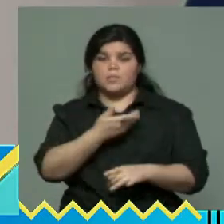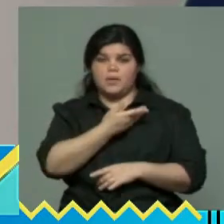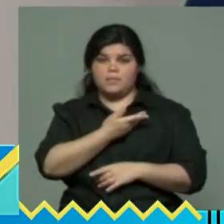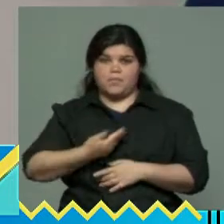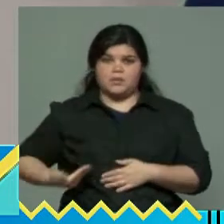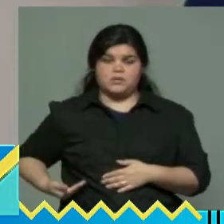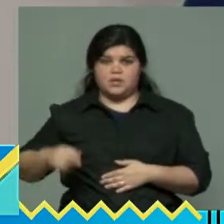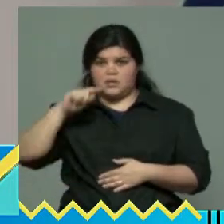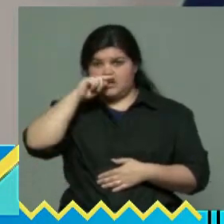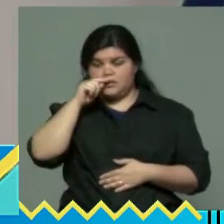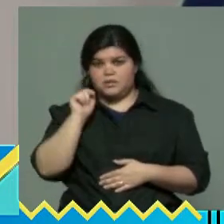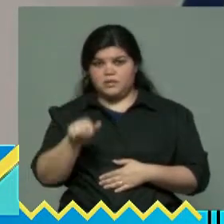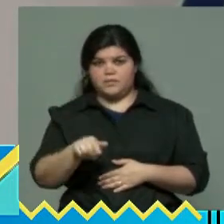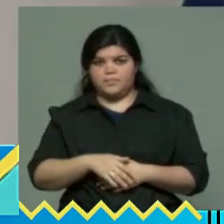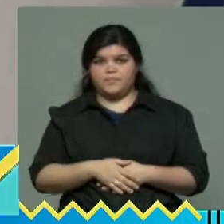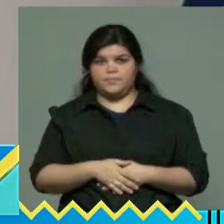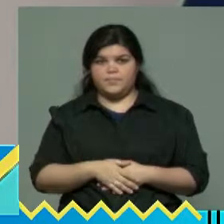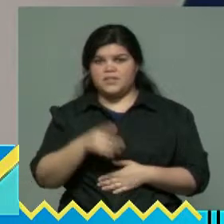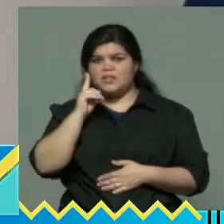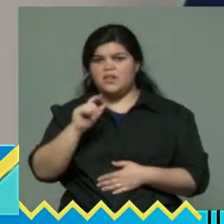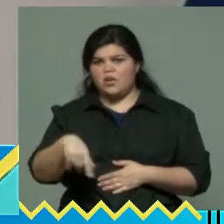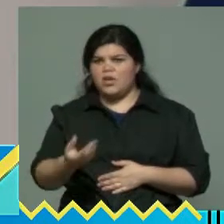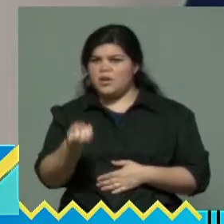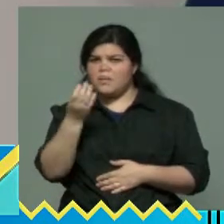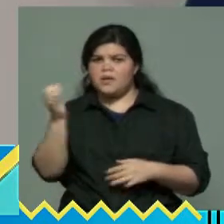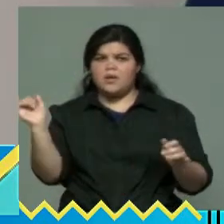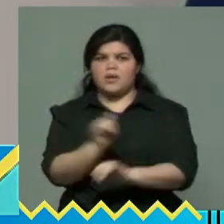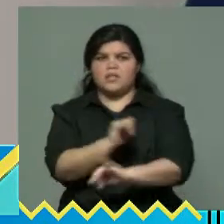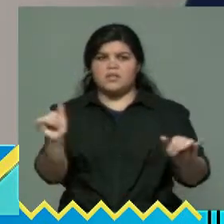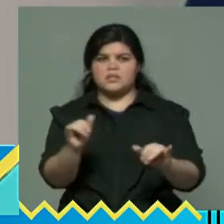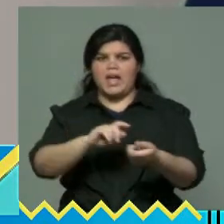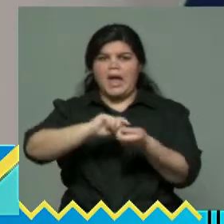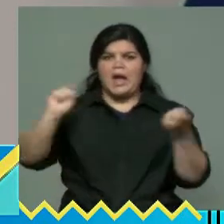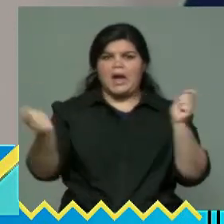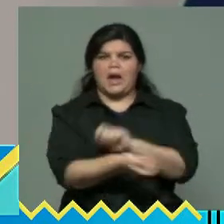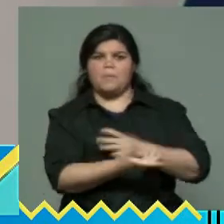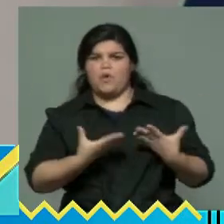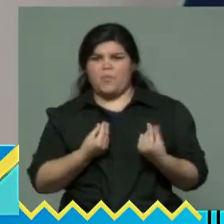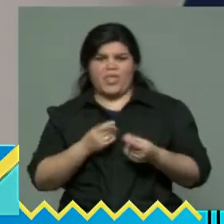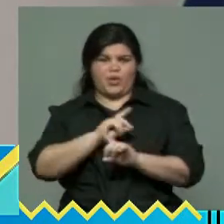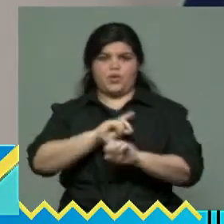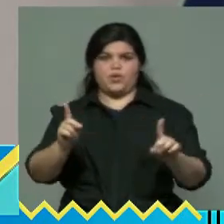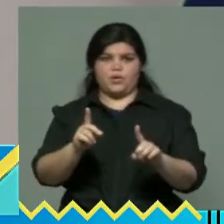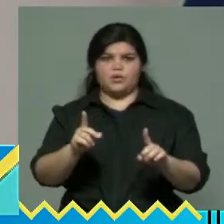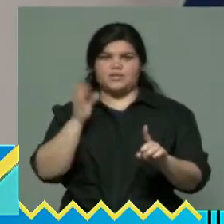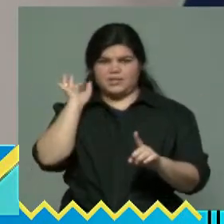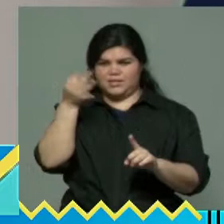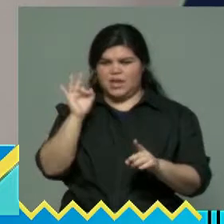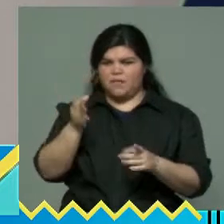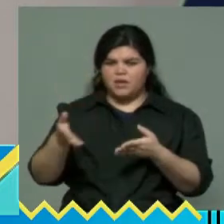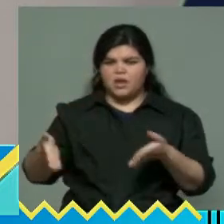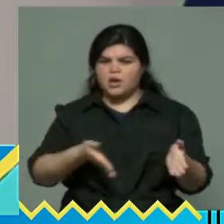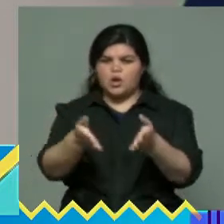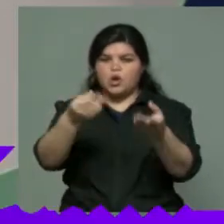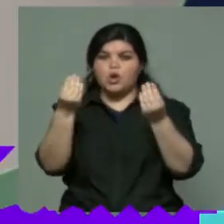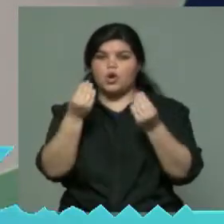hoy, creo que fue hoy que amaneció diciendo no hay que tenerle miedo a los cambios, anunciando hacia dónde va, que antes